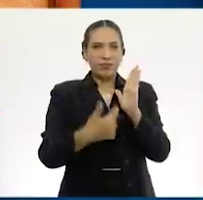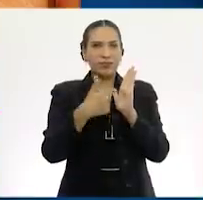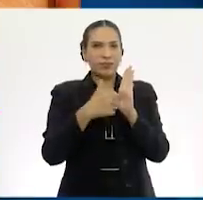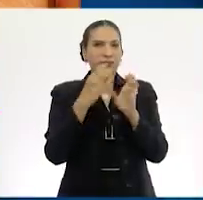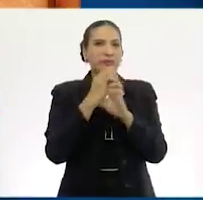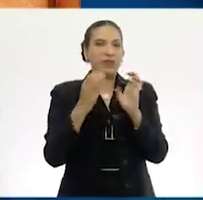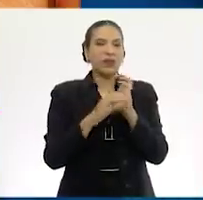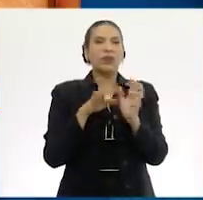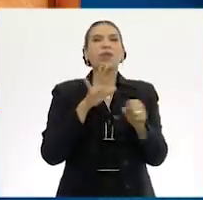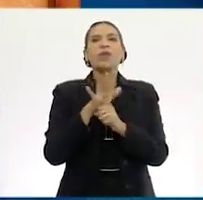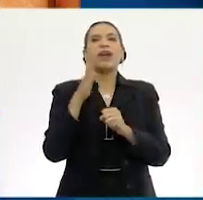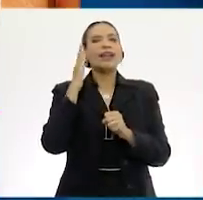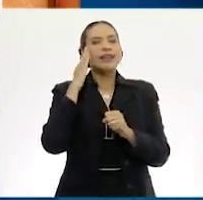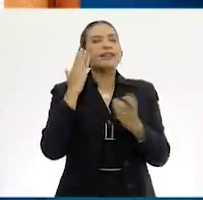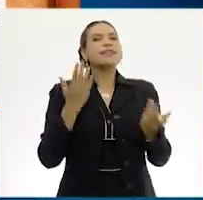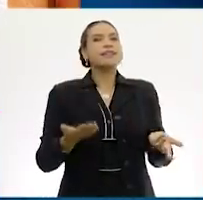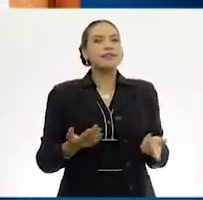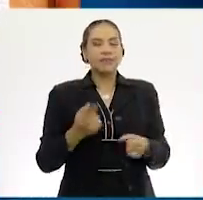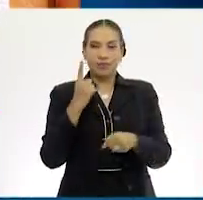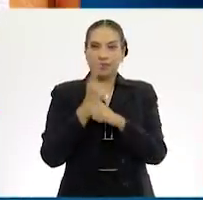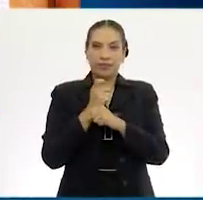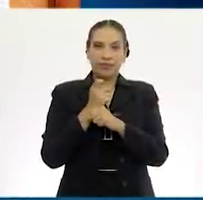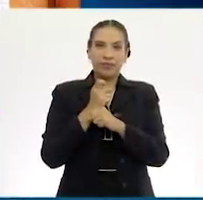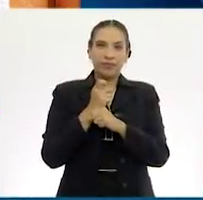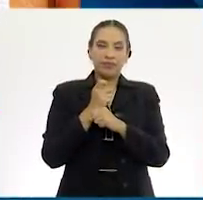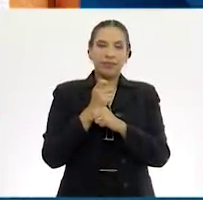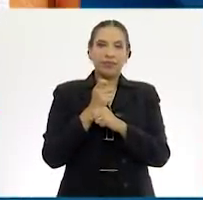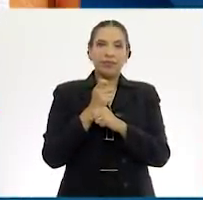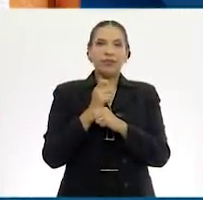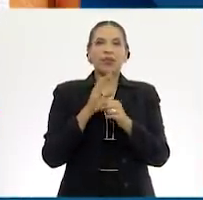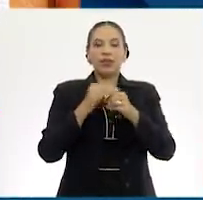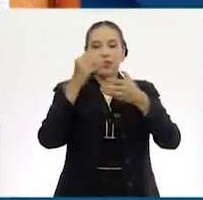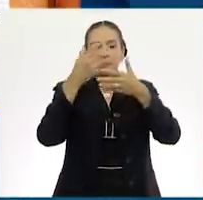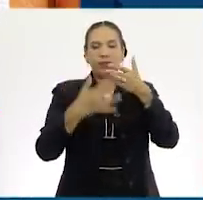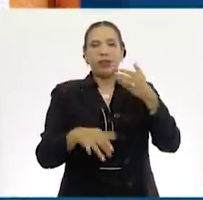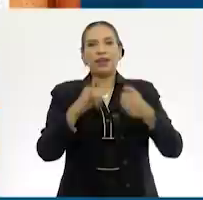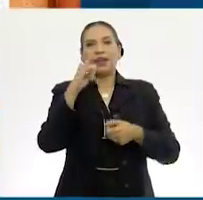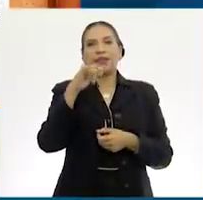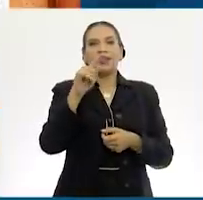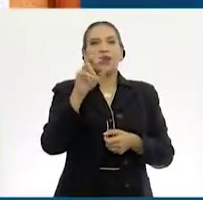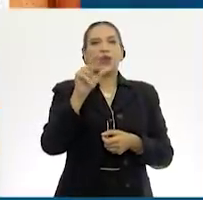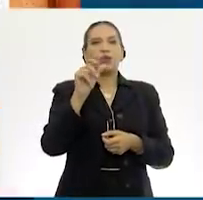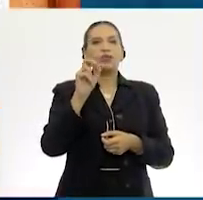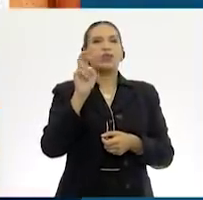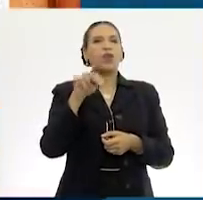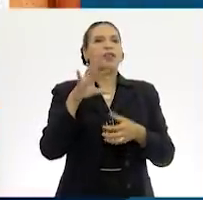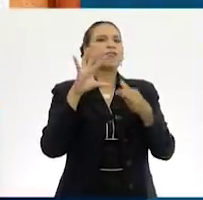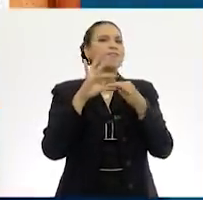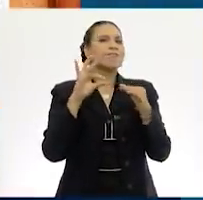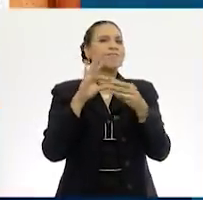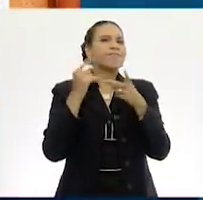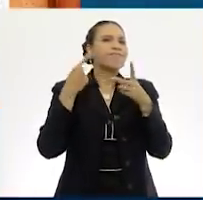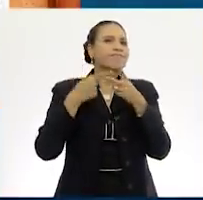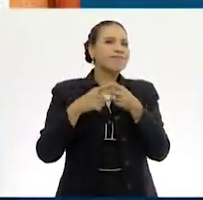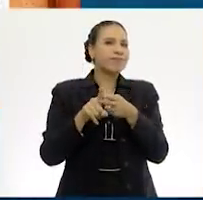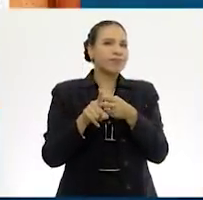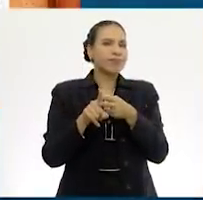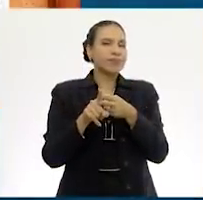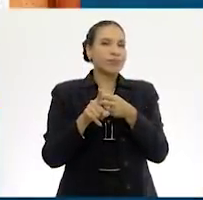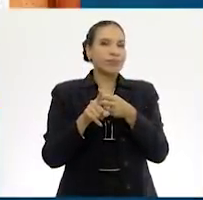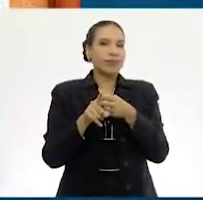partes. Principalmente, primero, la introducción. ¿Se acuerdan lo que era la introducción, Ale? ¿Te acuerdas?